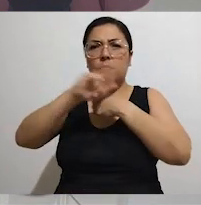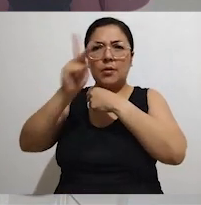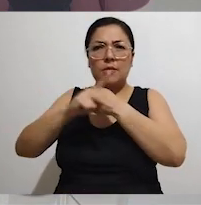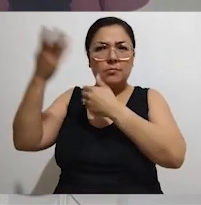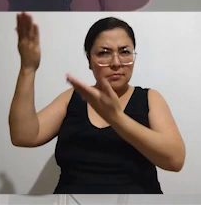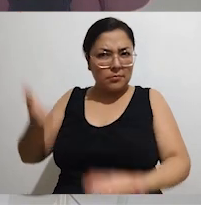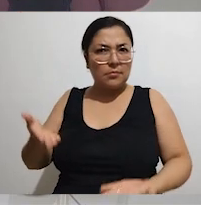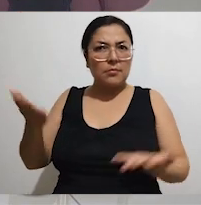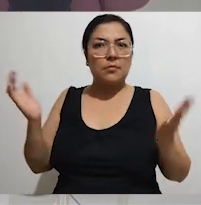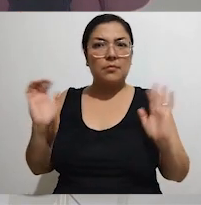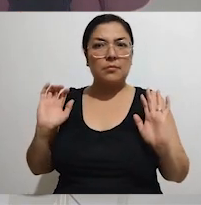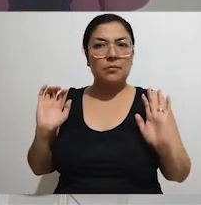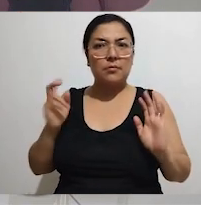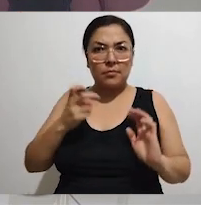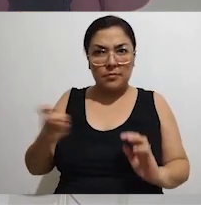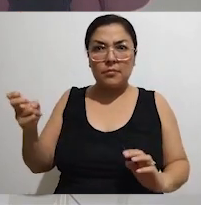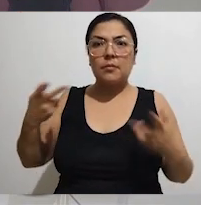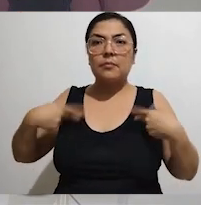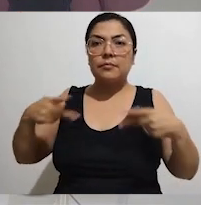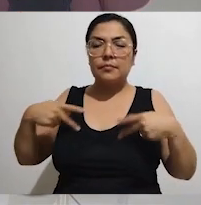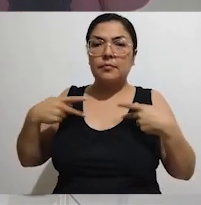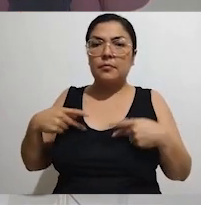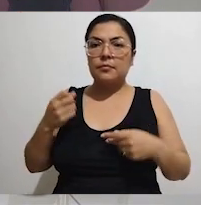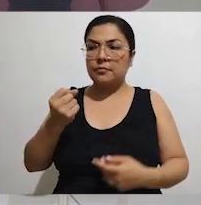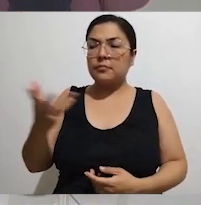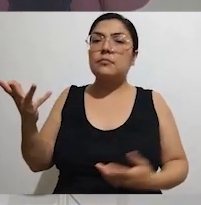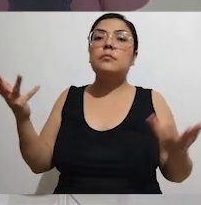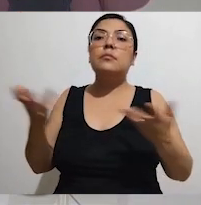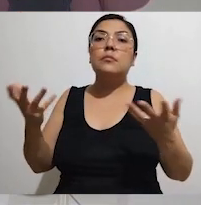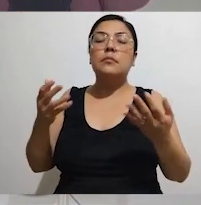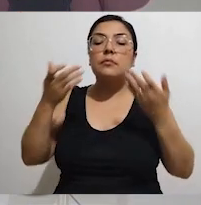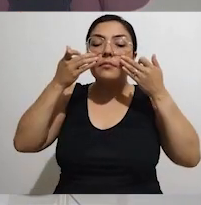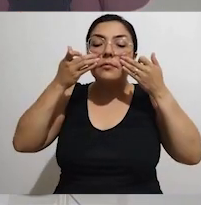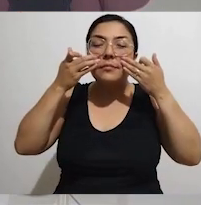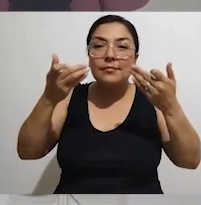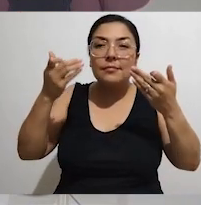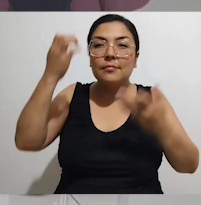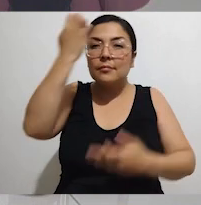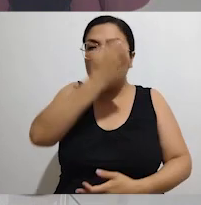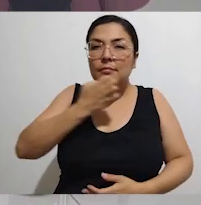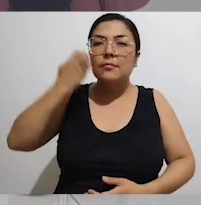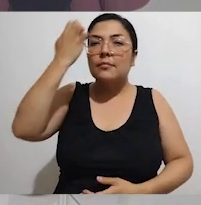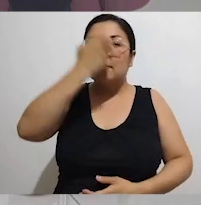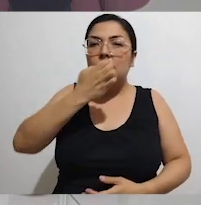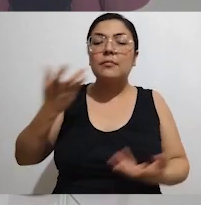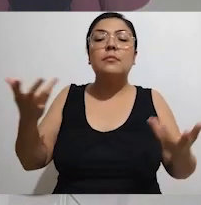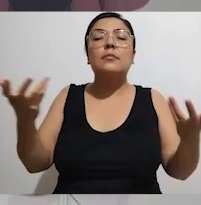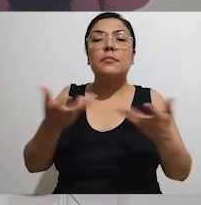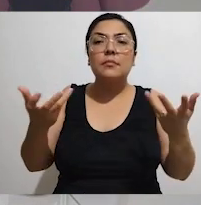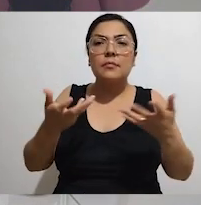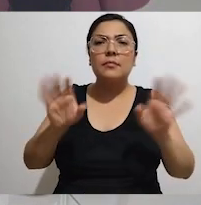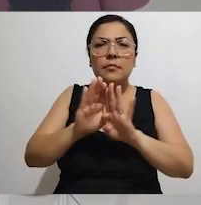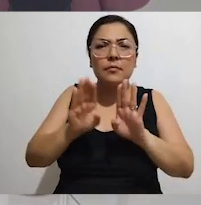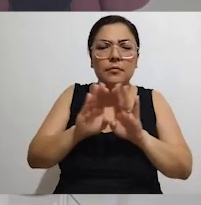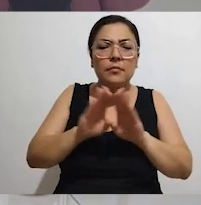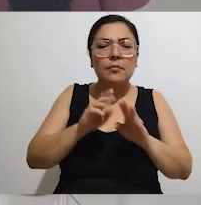son personas también que estuvieron cerca y vieron toda la logística, la